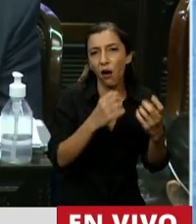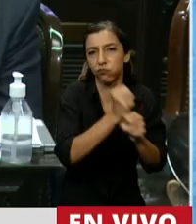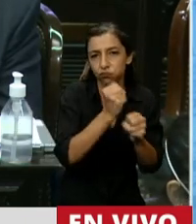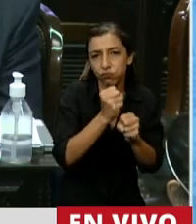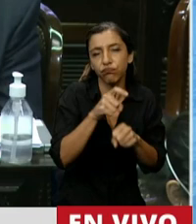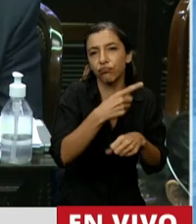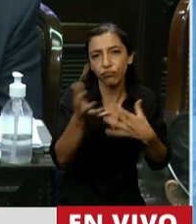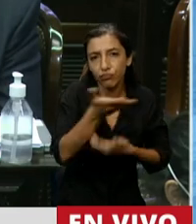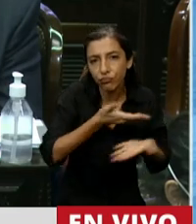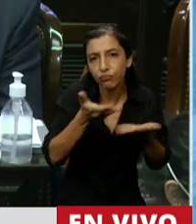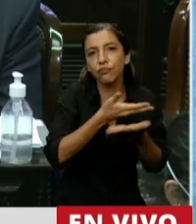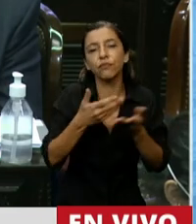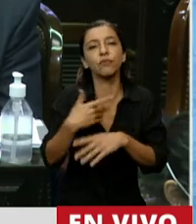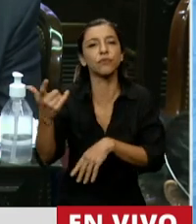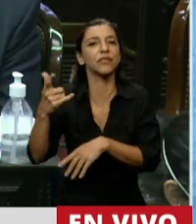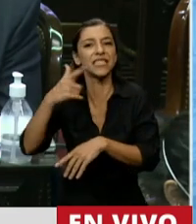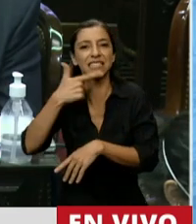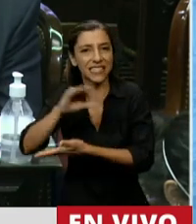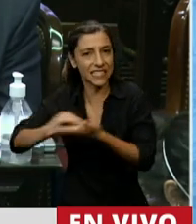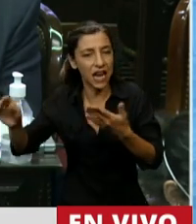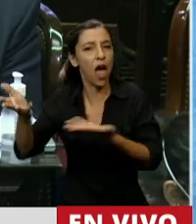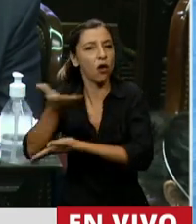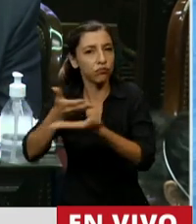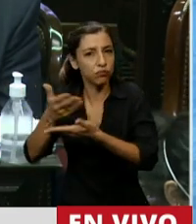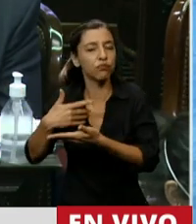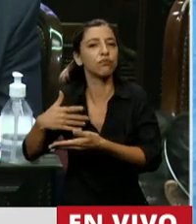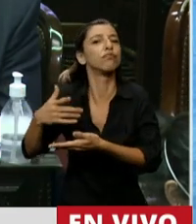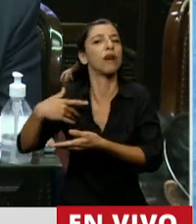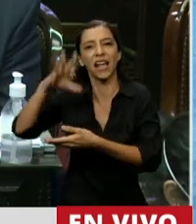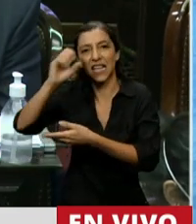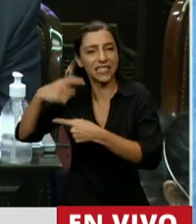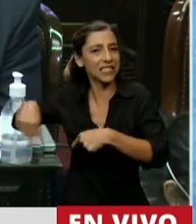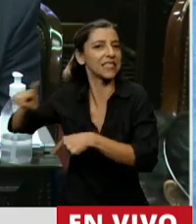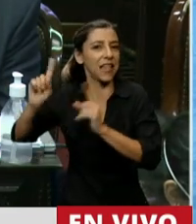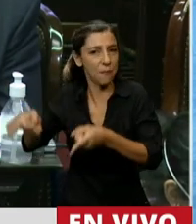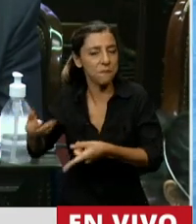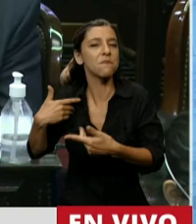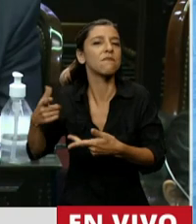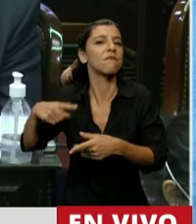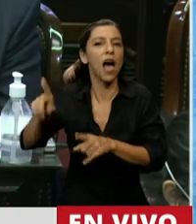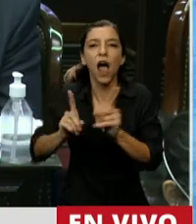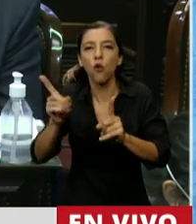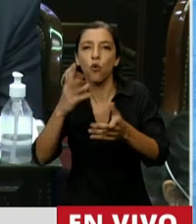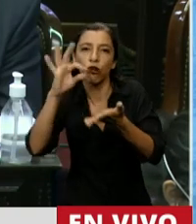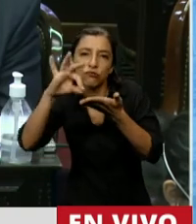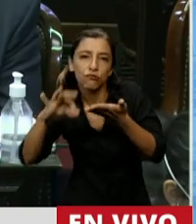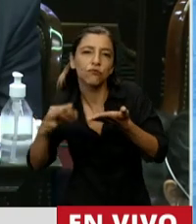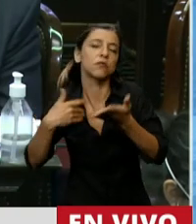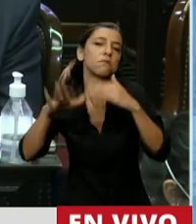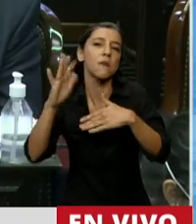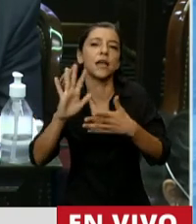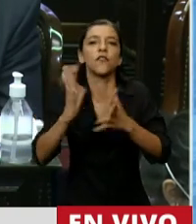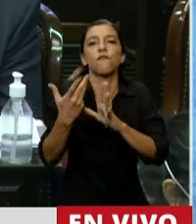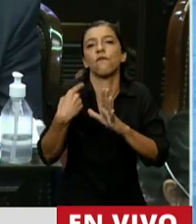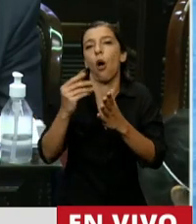la Cancillería, la cual hizo algunas pequeñas observaciones que eran más de forma que